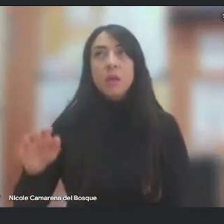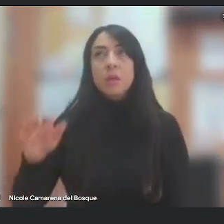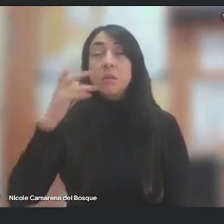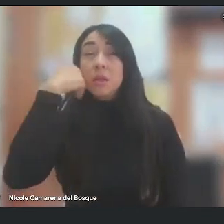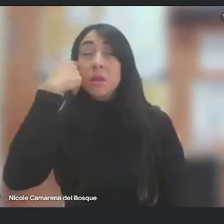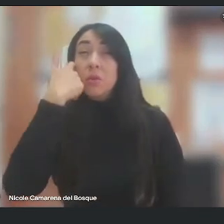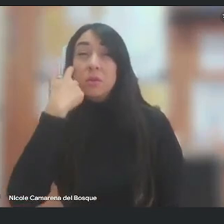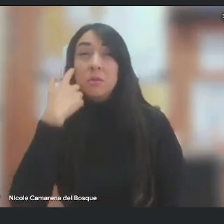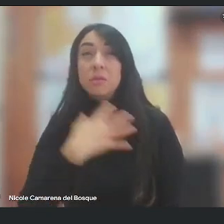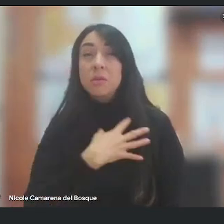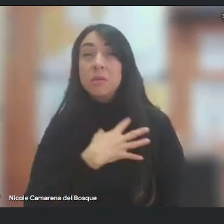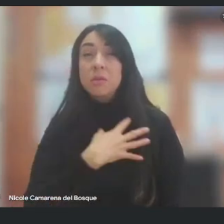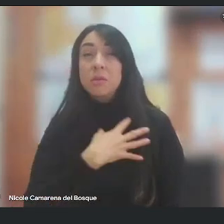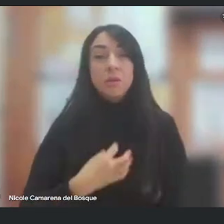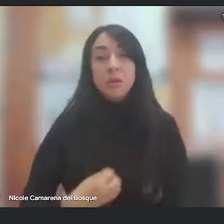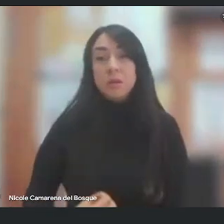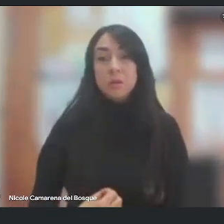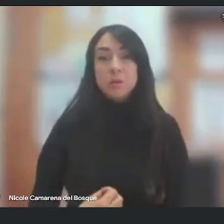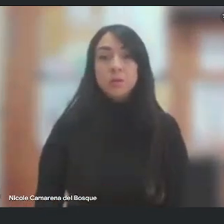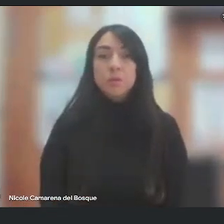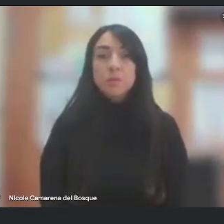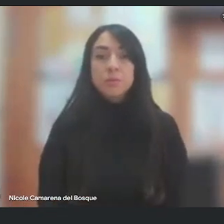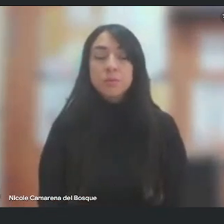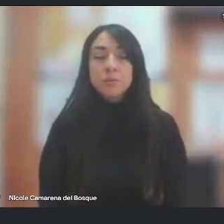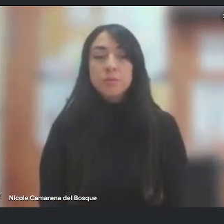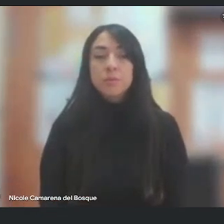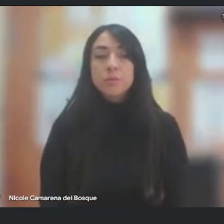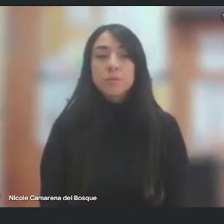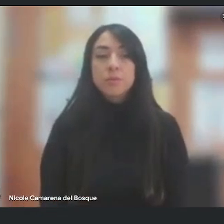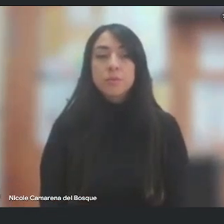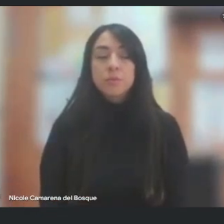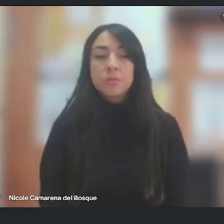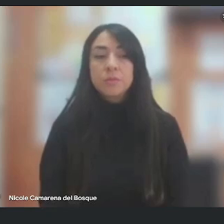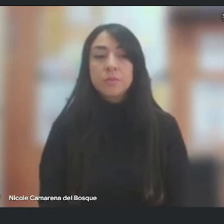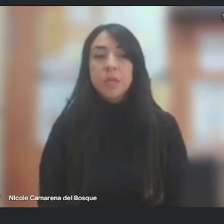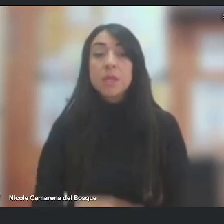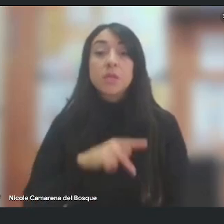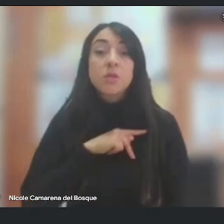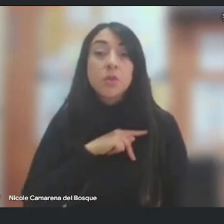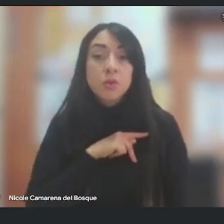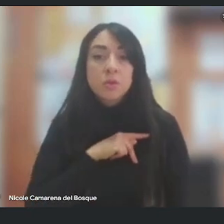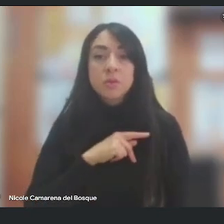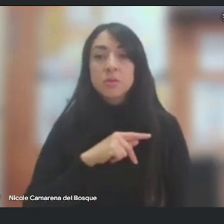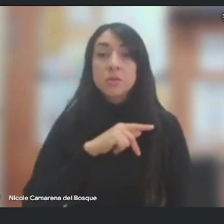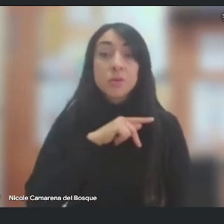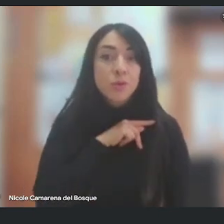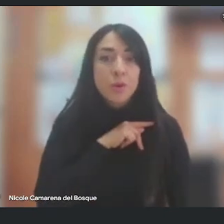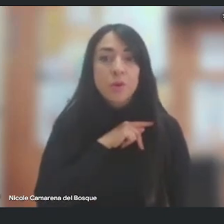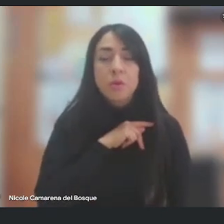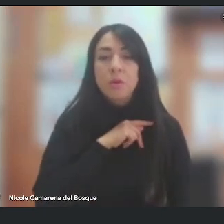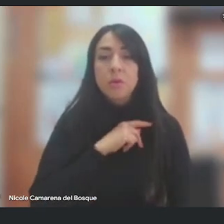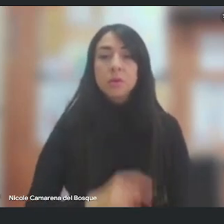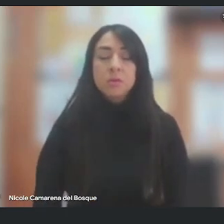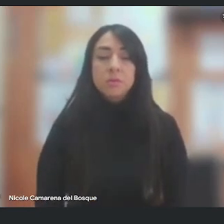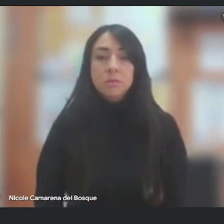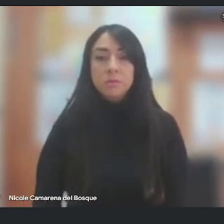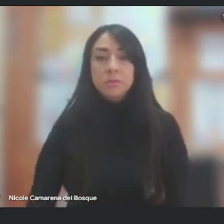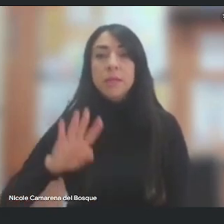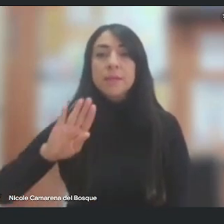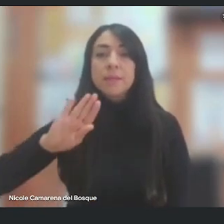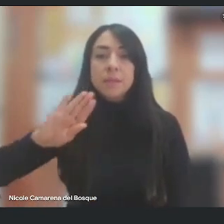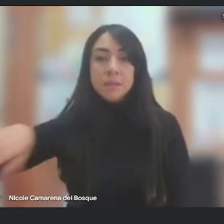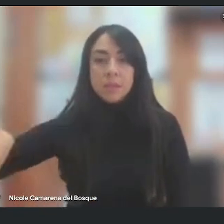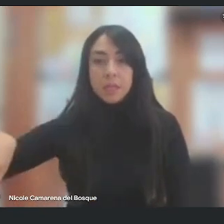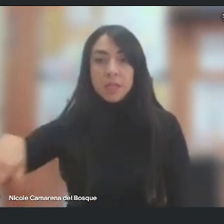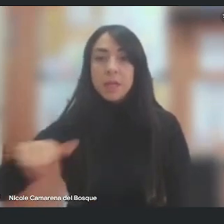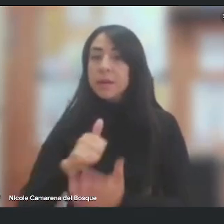nos hace que se vaya desarrollando nuestra personalidad, pero muchas veces por esa privación de la libertad y